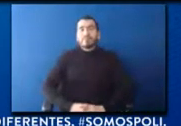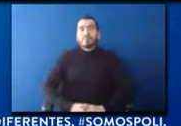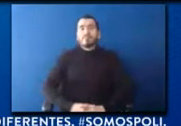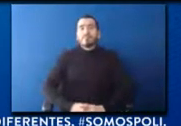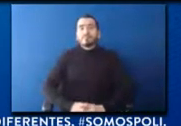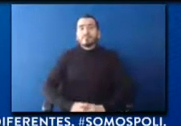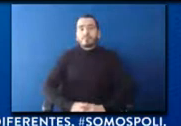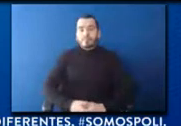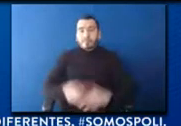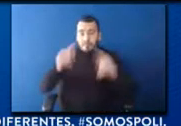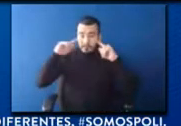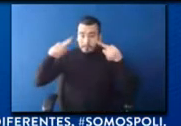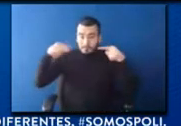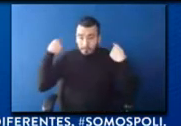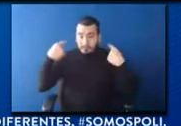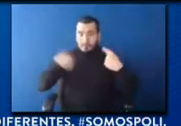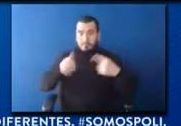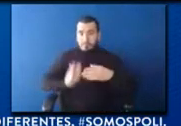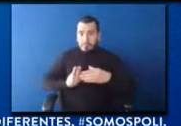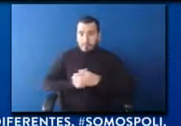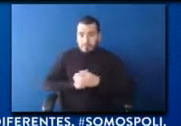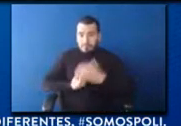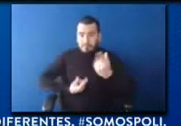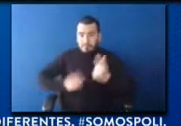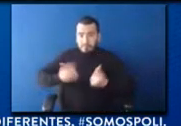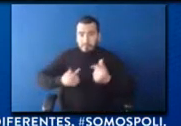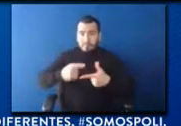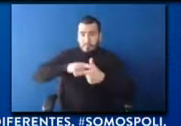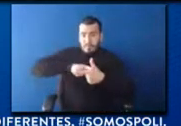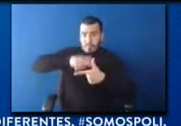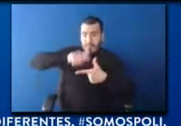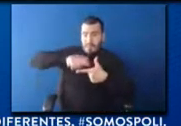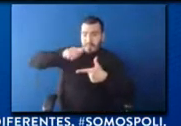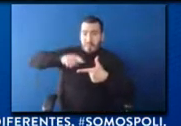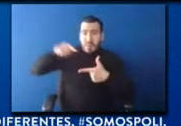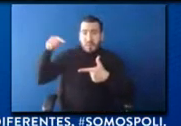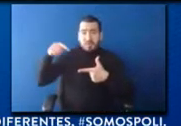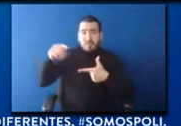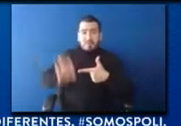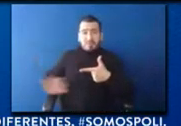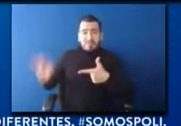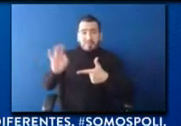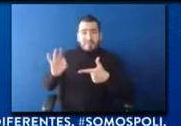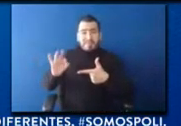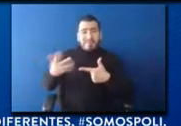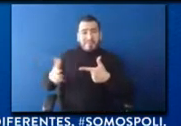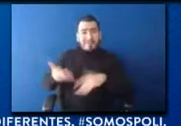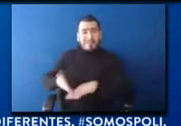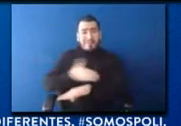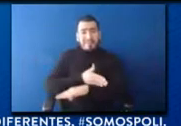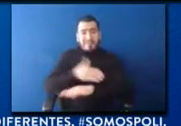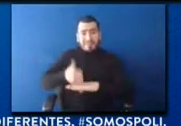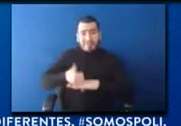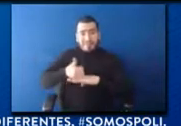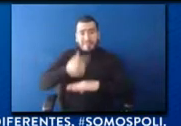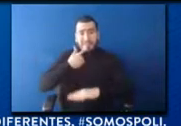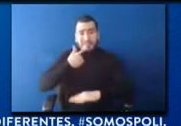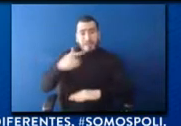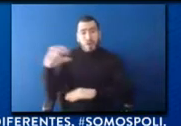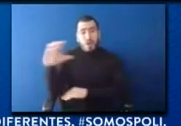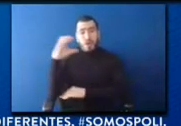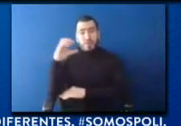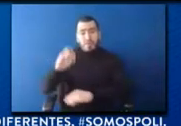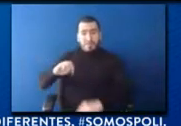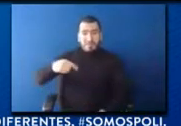inclusión financiera, unos números muy importantes. El director mencionaba que Colombia es el tercer país en número de fintechs. Lo voy a